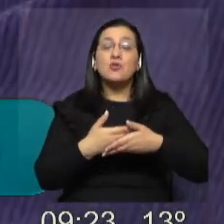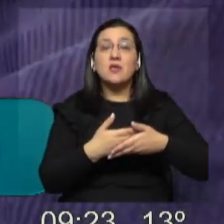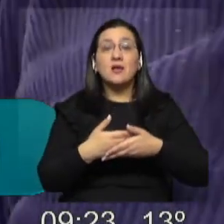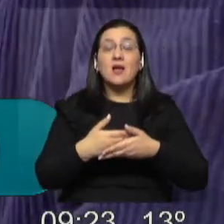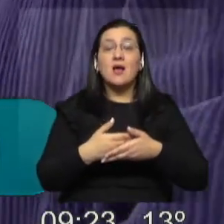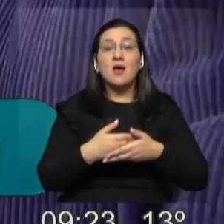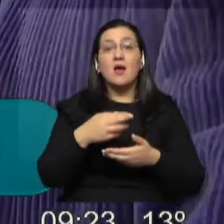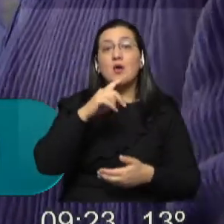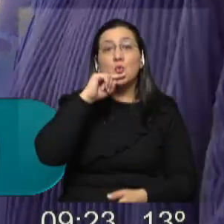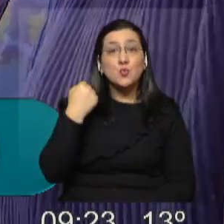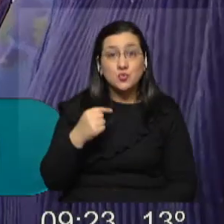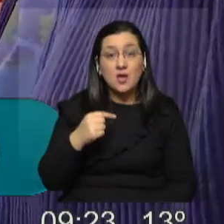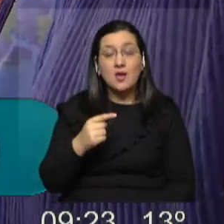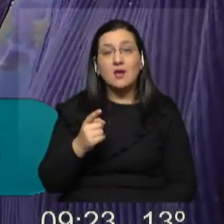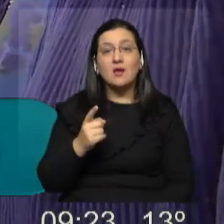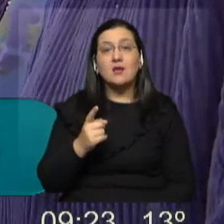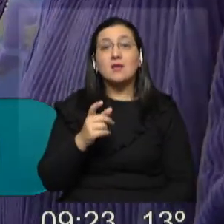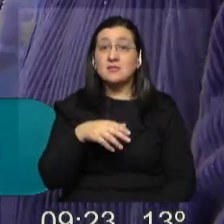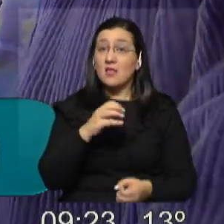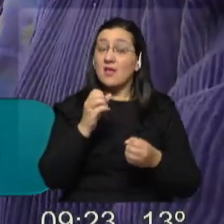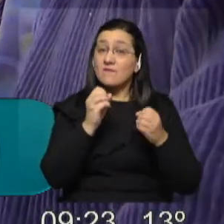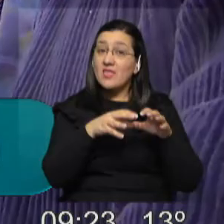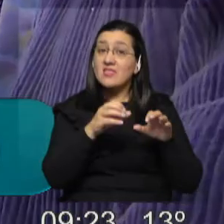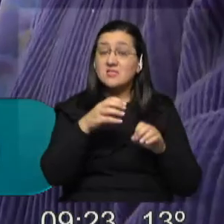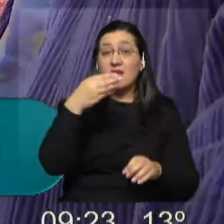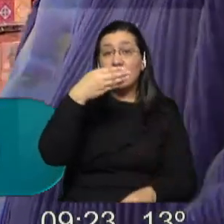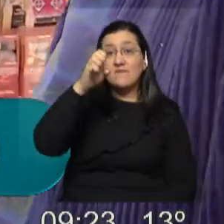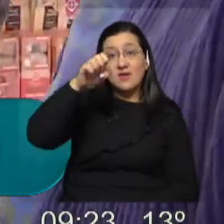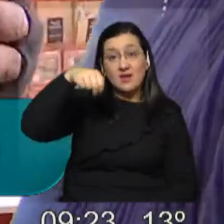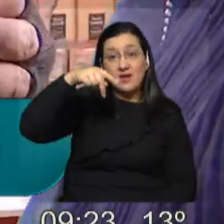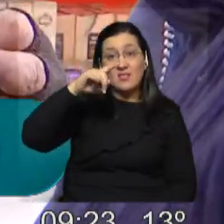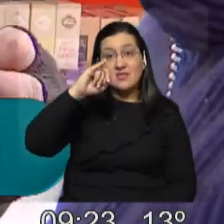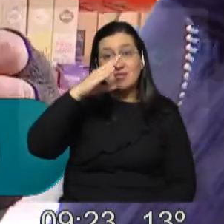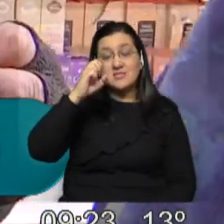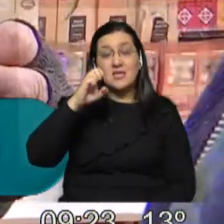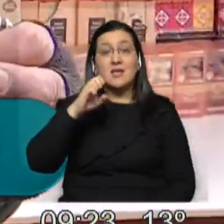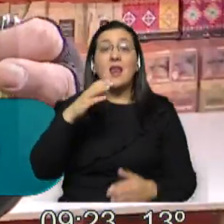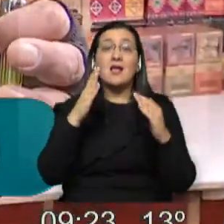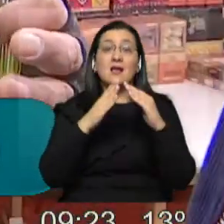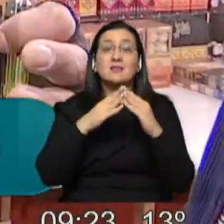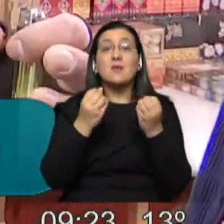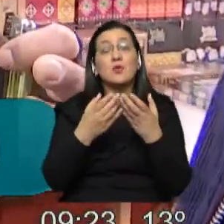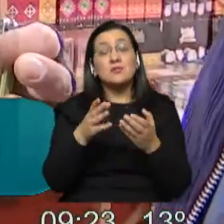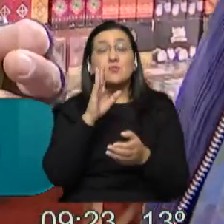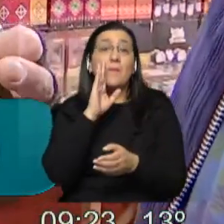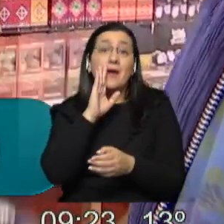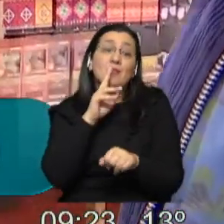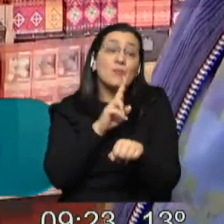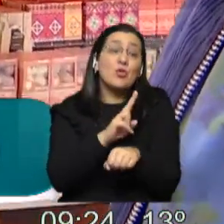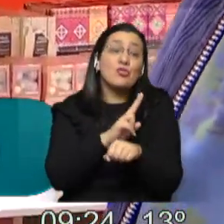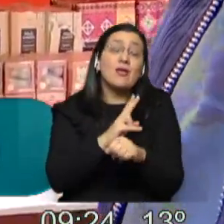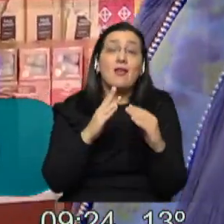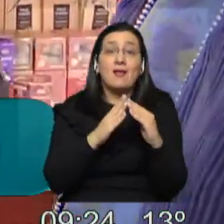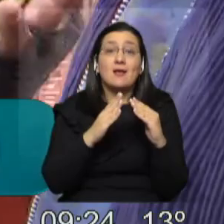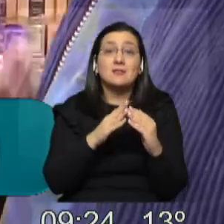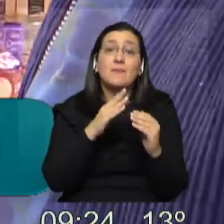casa. Qué lindo. La muñeca rusa bendice claro, la casa. Claro, me porque tiene sus hijos adentro. Entonces es protectora. Claro. Es una madre protectora.